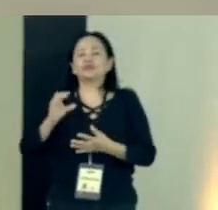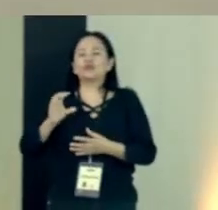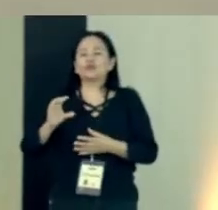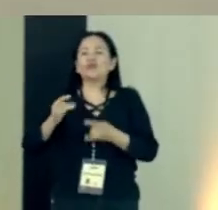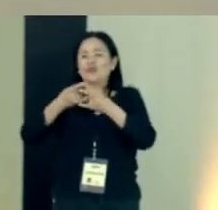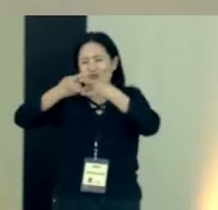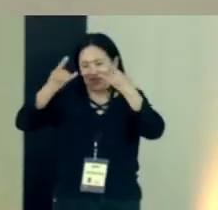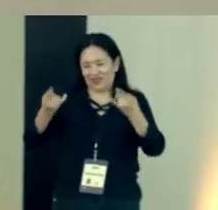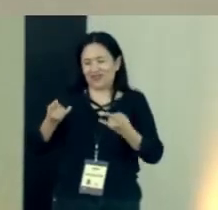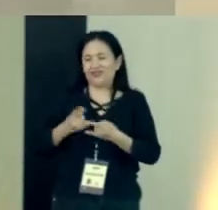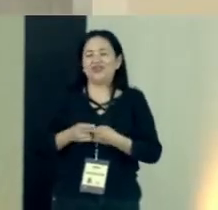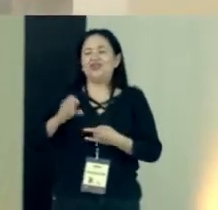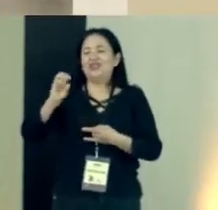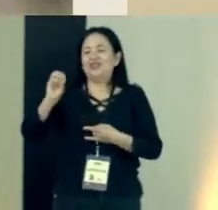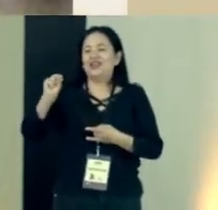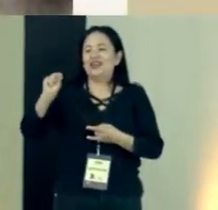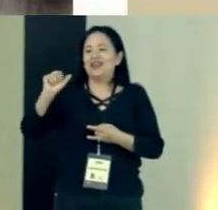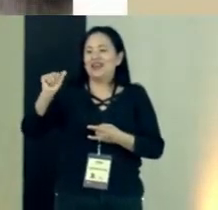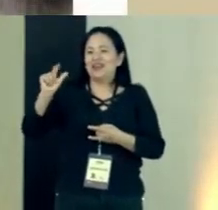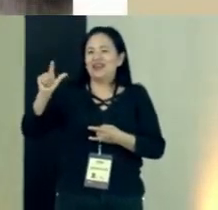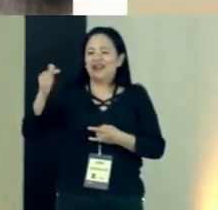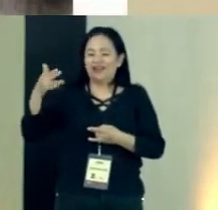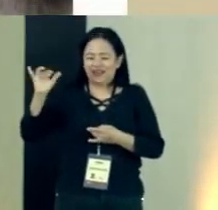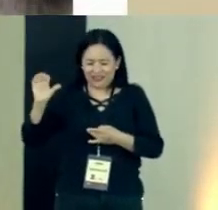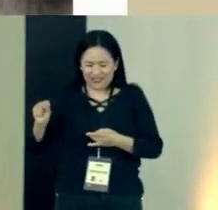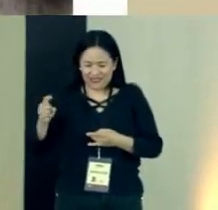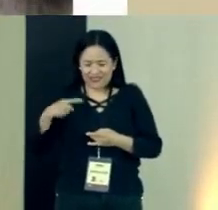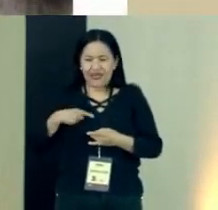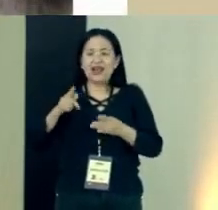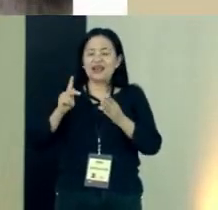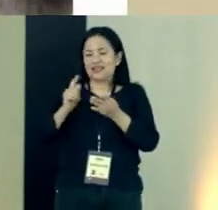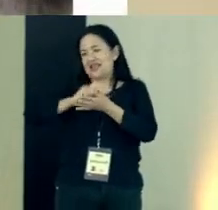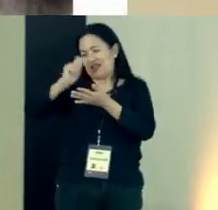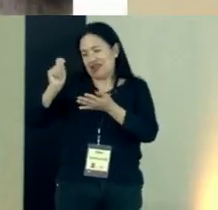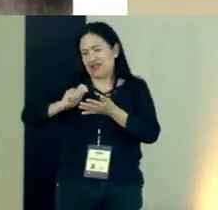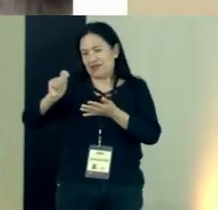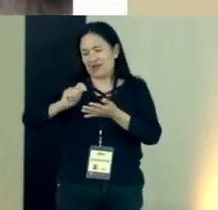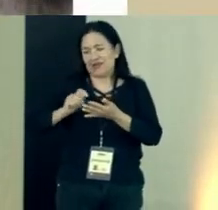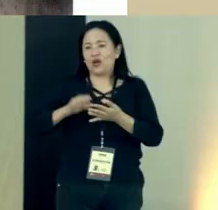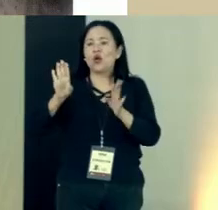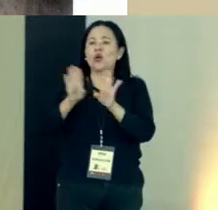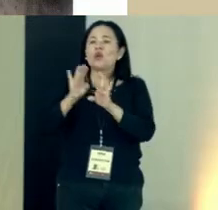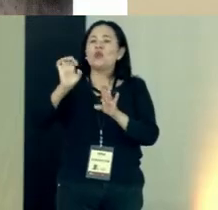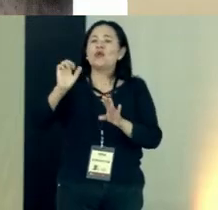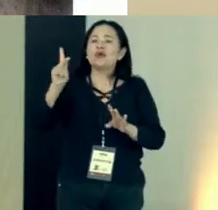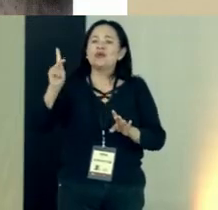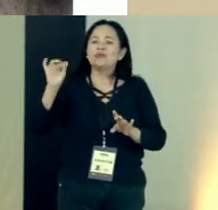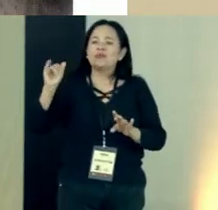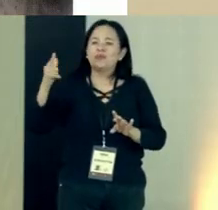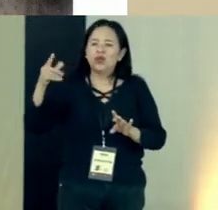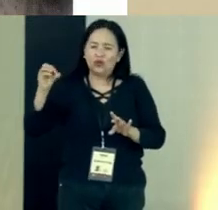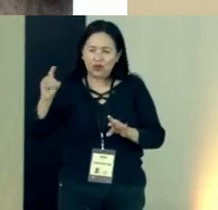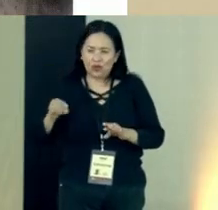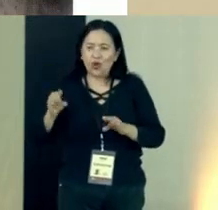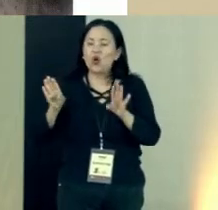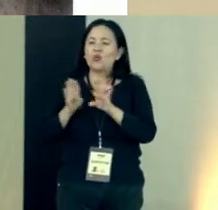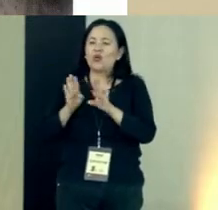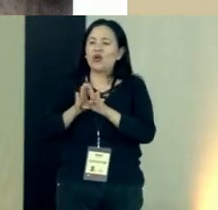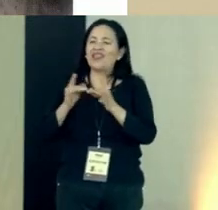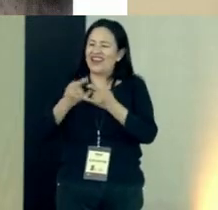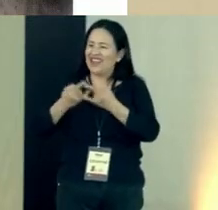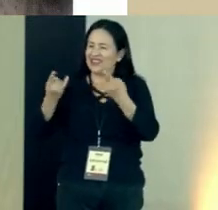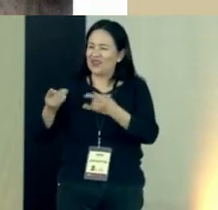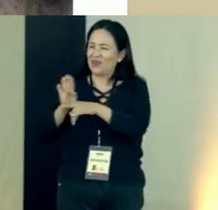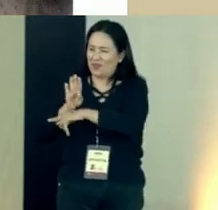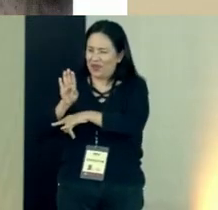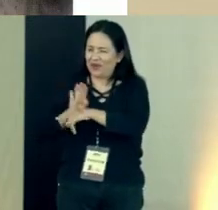de los escritores, como ella dice en su prólogo, que debe leerse como epílogo, más importantes de la literatura brasileña y, por supuesto,